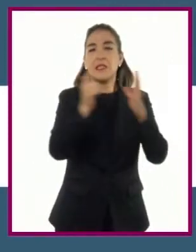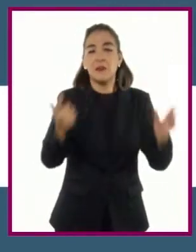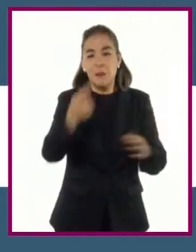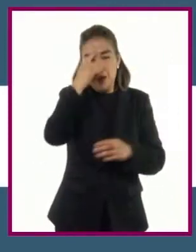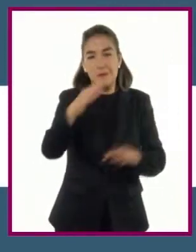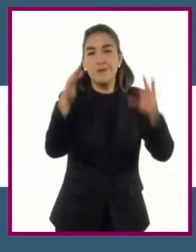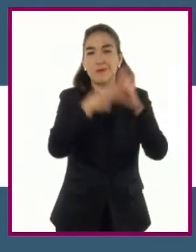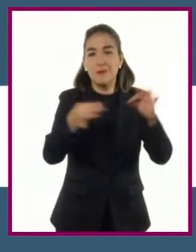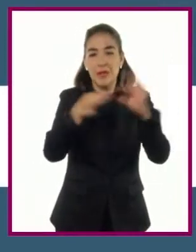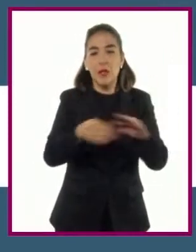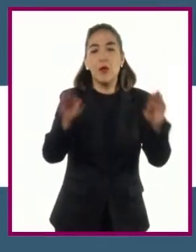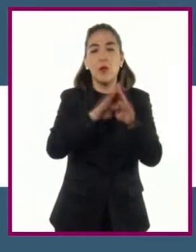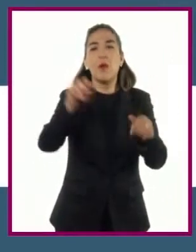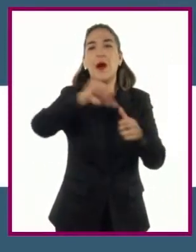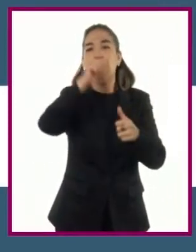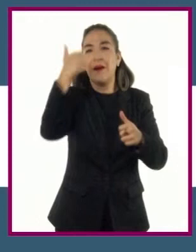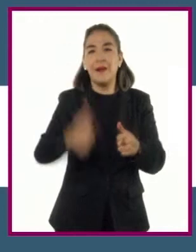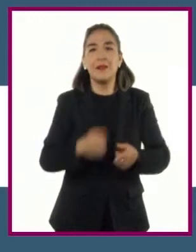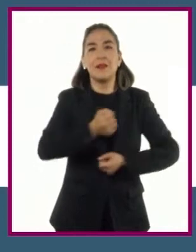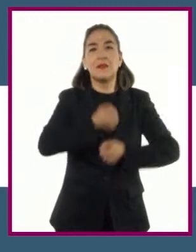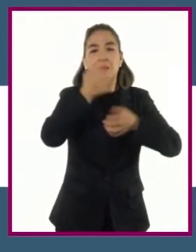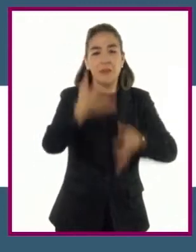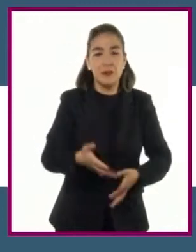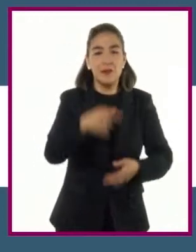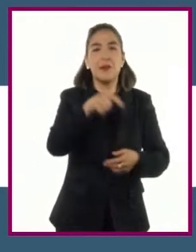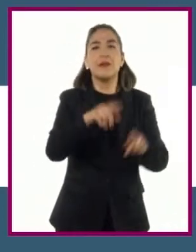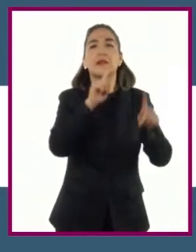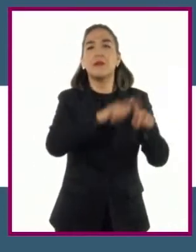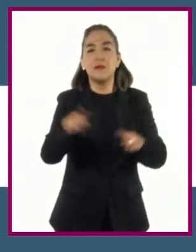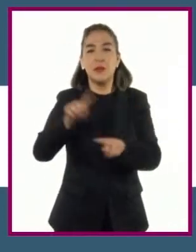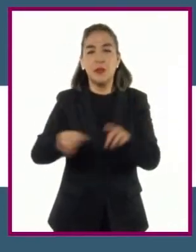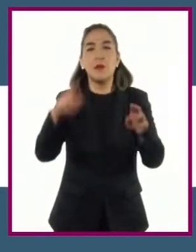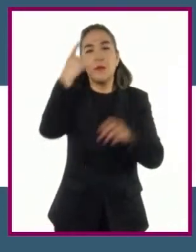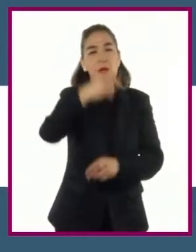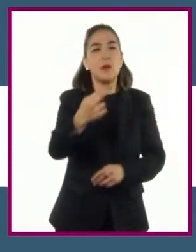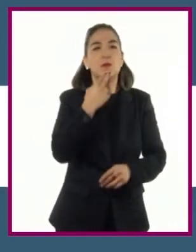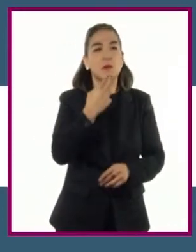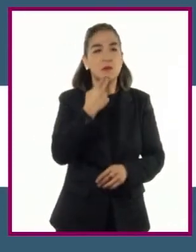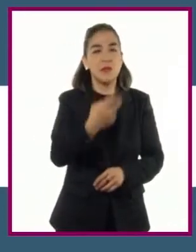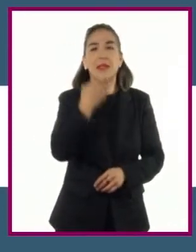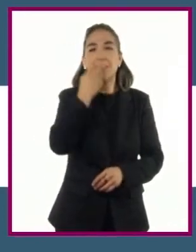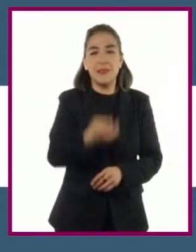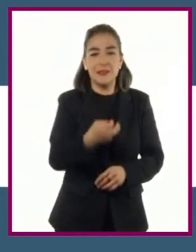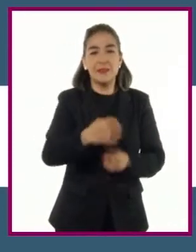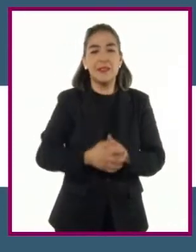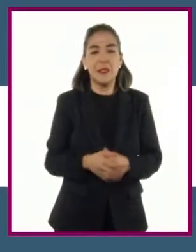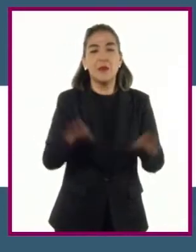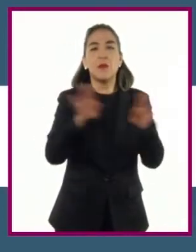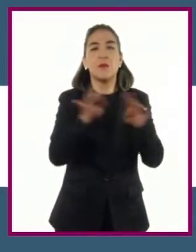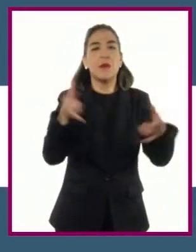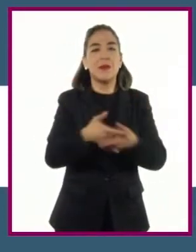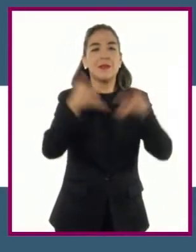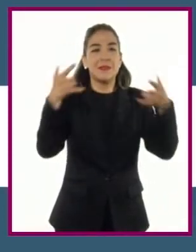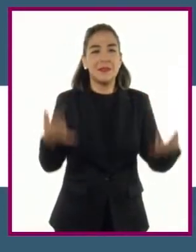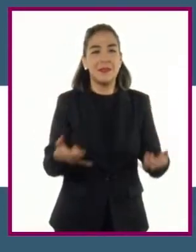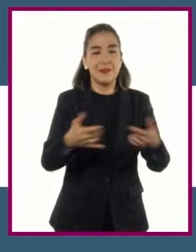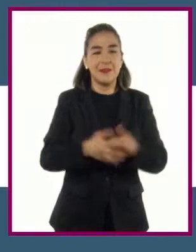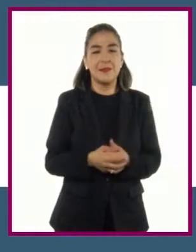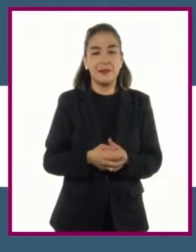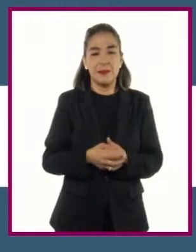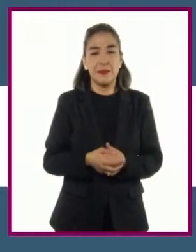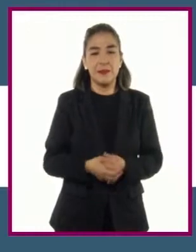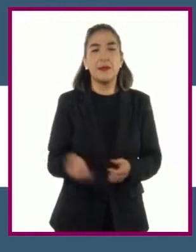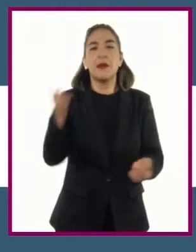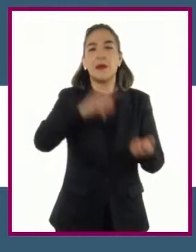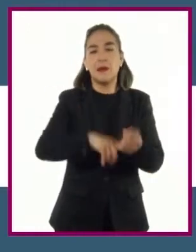de la expresión artística y el descubrimiento de diversos materiales utilizados en distintas épocas de la historia. Les compartimos